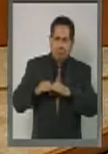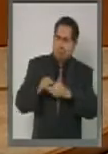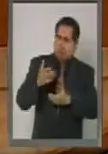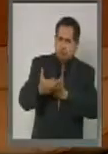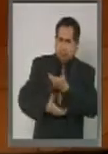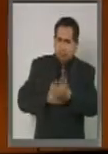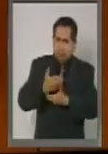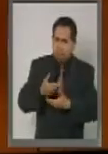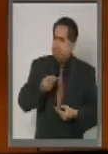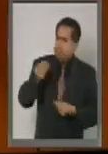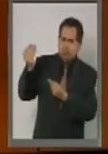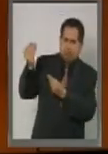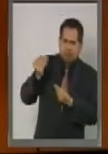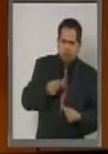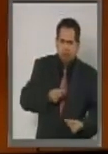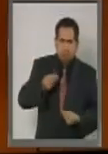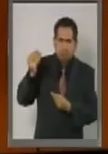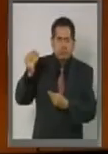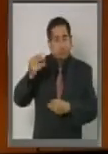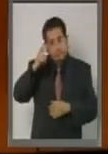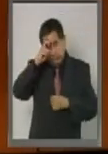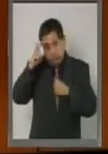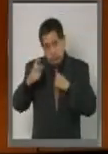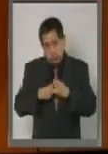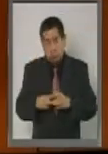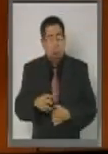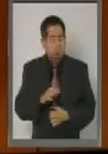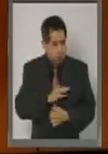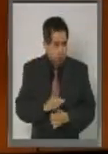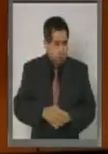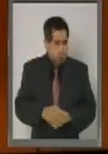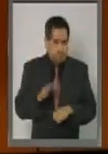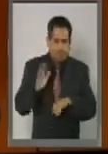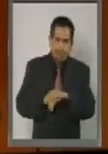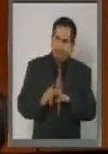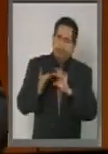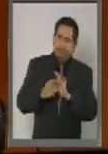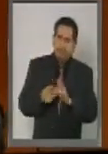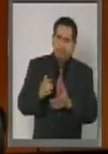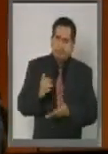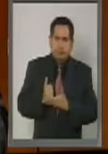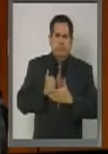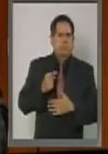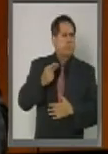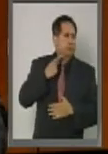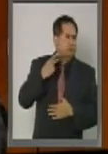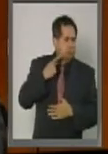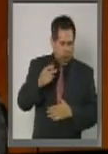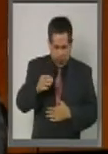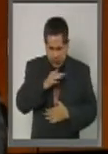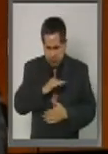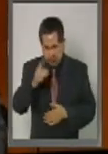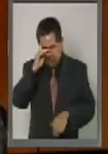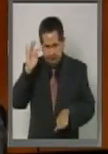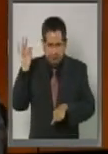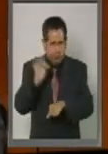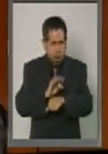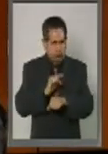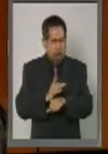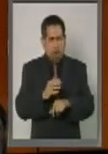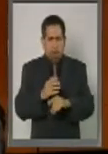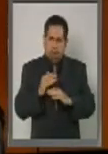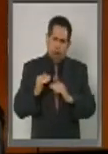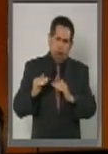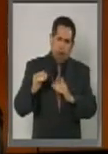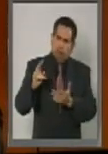comercio e inversión y, sobre todo, de encontrar un aliado político fundamental para defender valores e